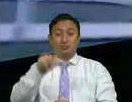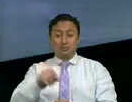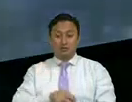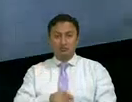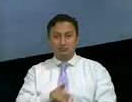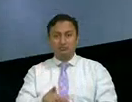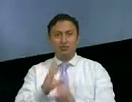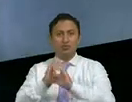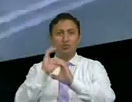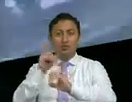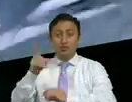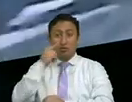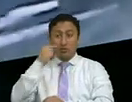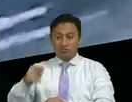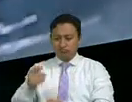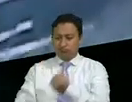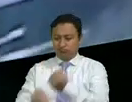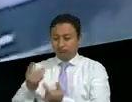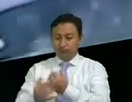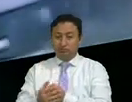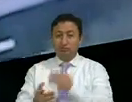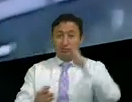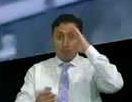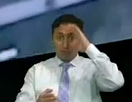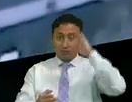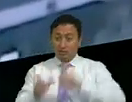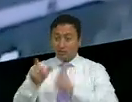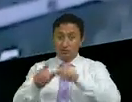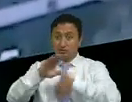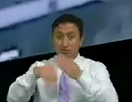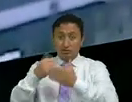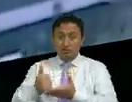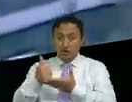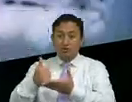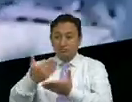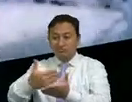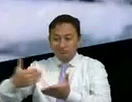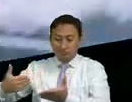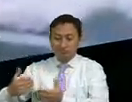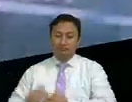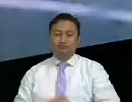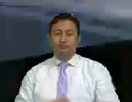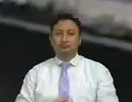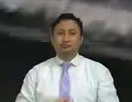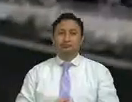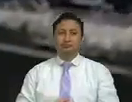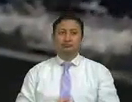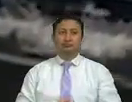incinerado por el conductor la policía logró rescatar a todos los menores con vida